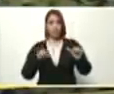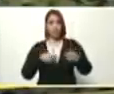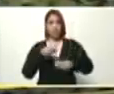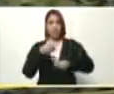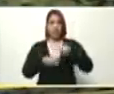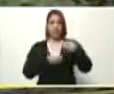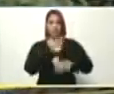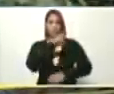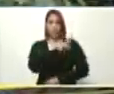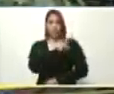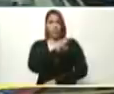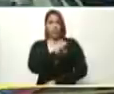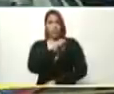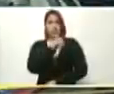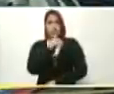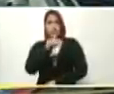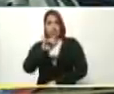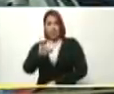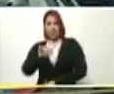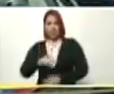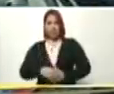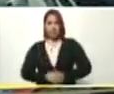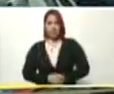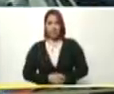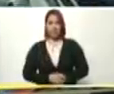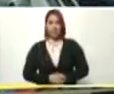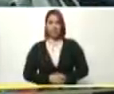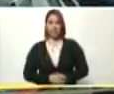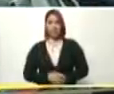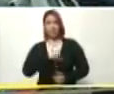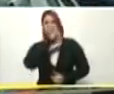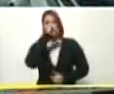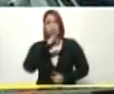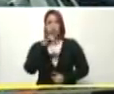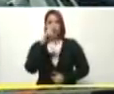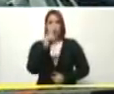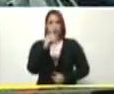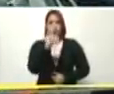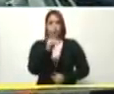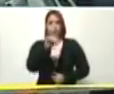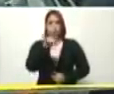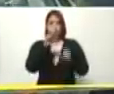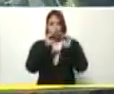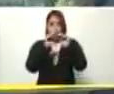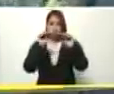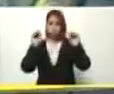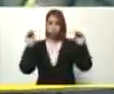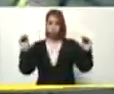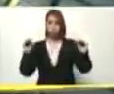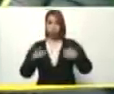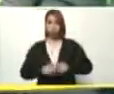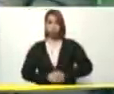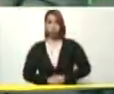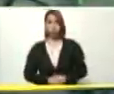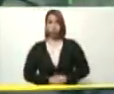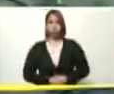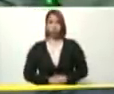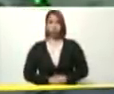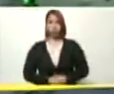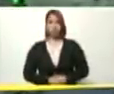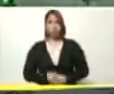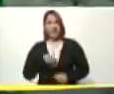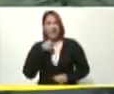redes, señores comandantes de las redes, de la SODI, señores comandantes de la SODI. Ha sido y